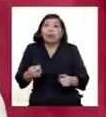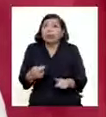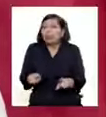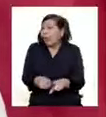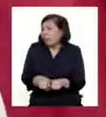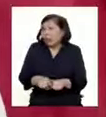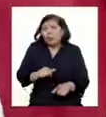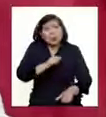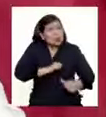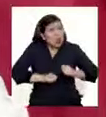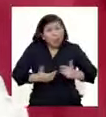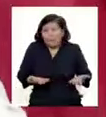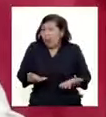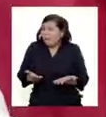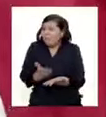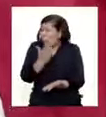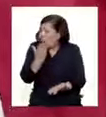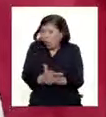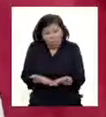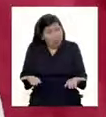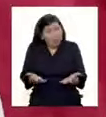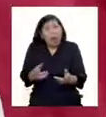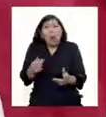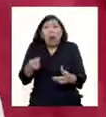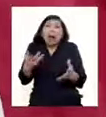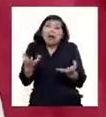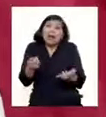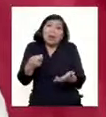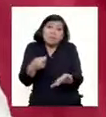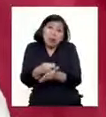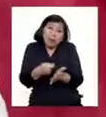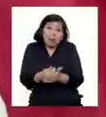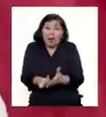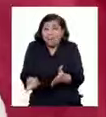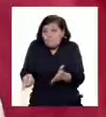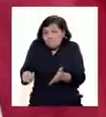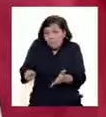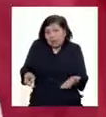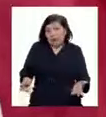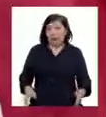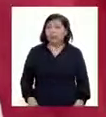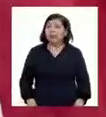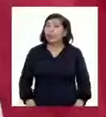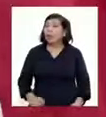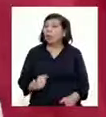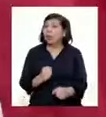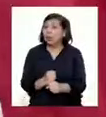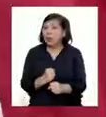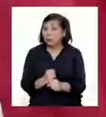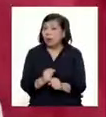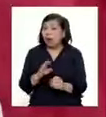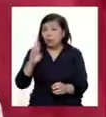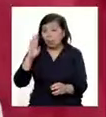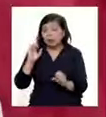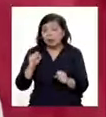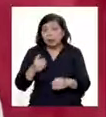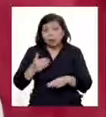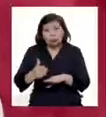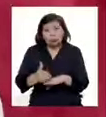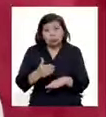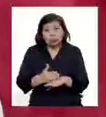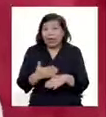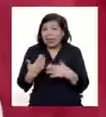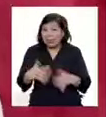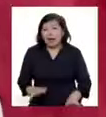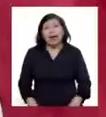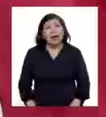Ya estamos coordinando con Produce para intensificar las labores operativas que la Policía Nacional viene desarrollando